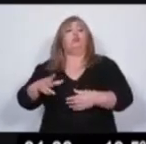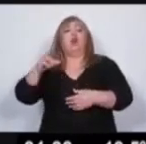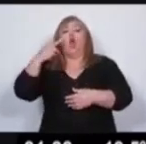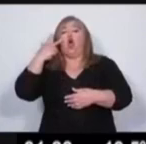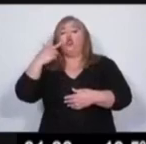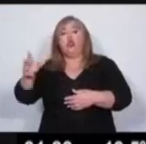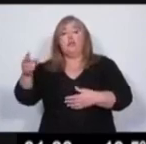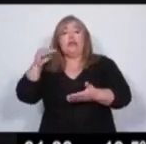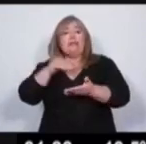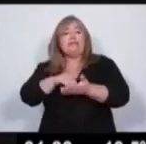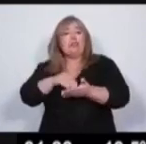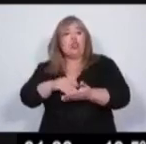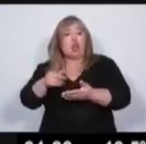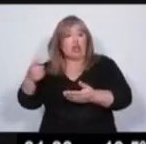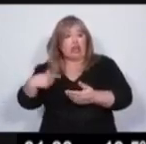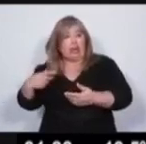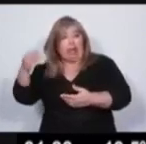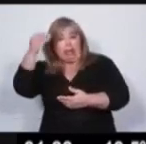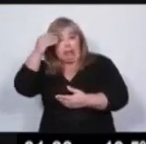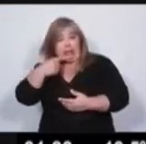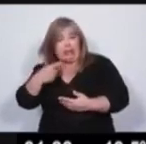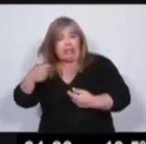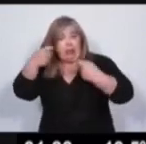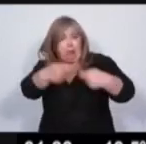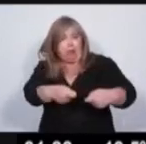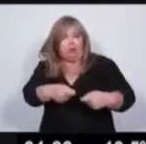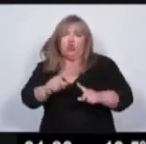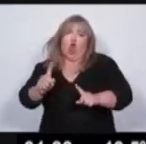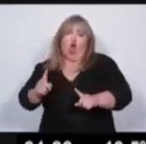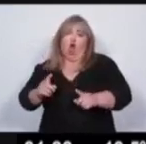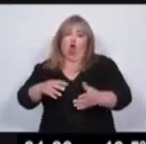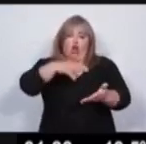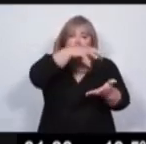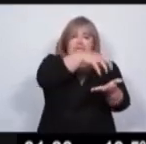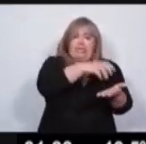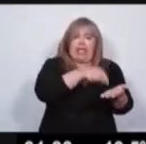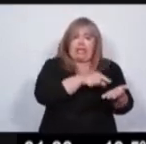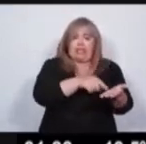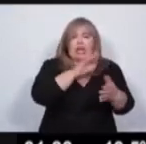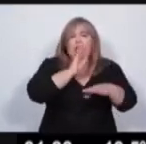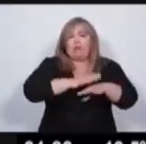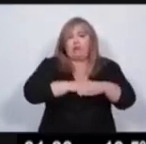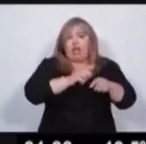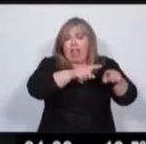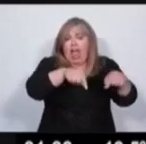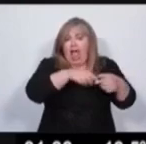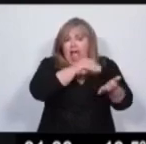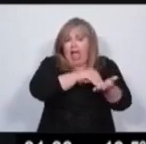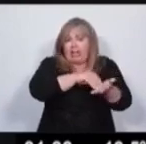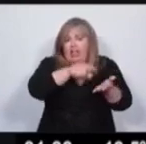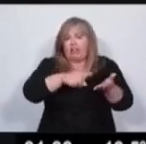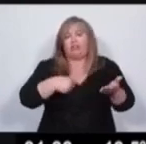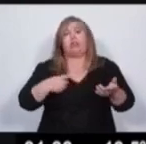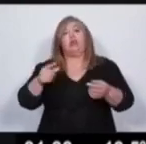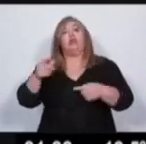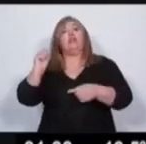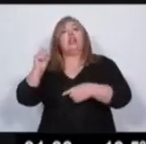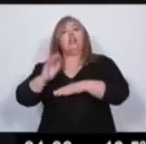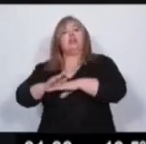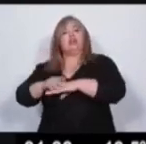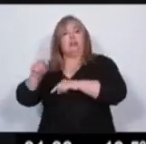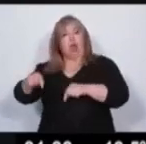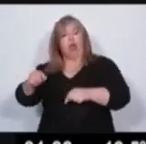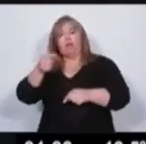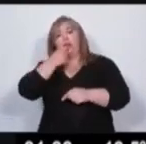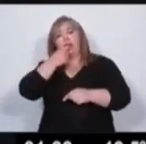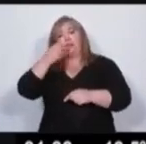pesos eso lo tiene que hacer el área que lo tiene que hacer y si no lo puede hacer hay que cambiar al funcionario que es desde marcha en este momento